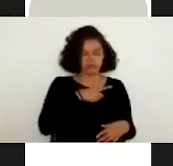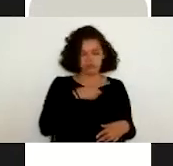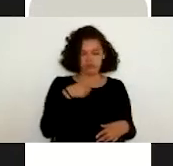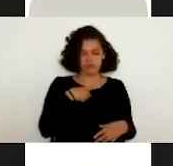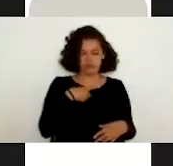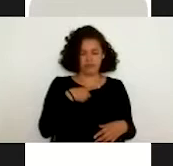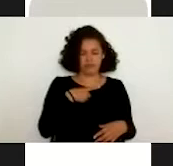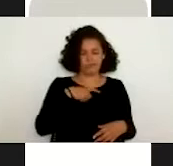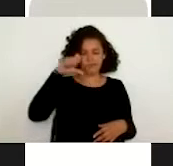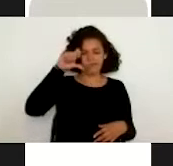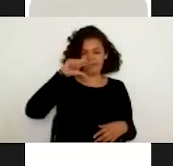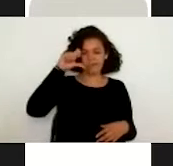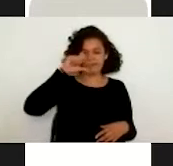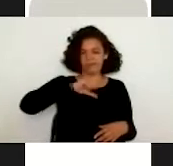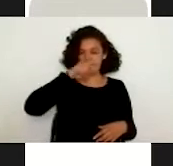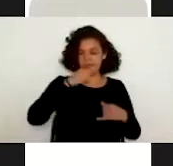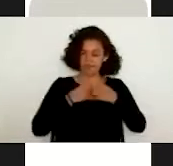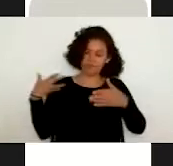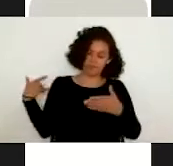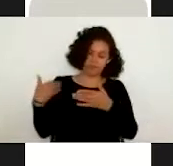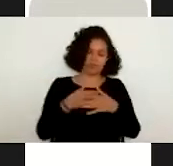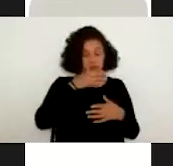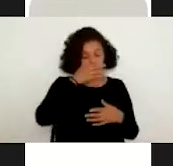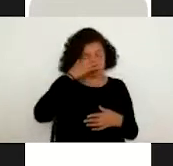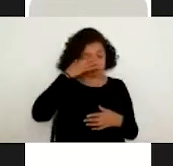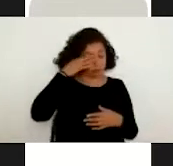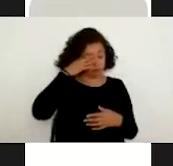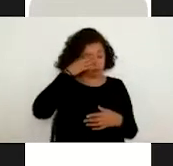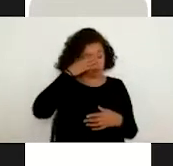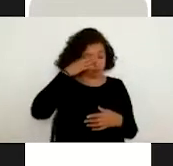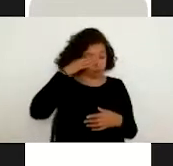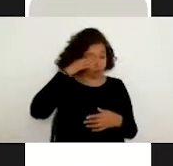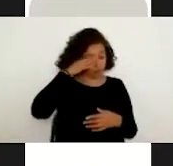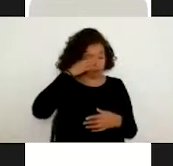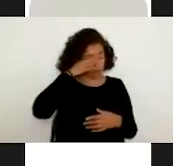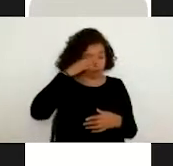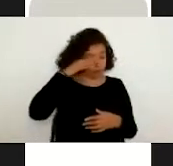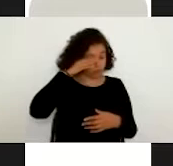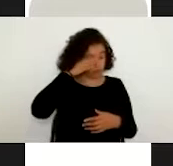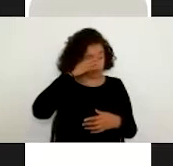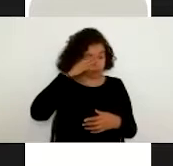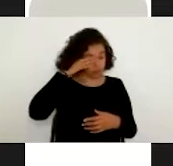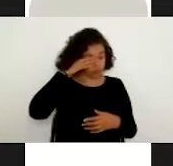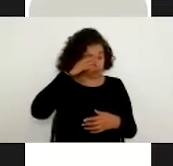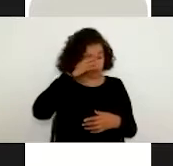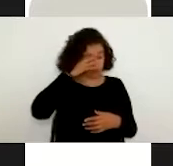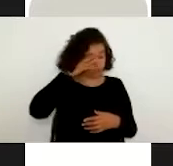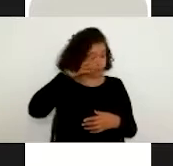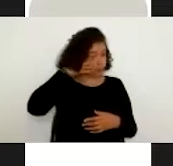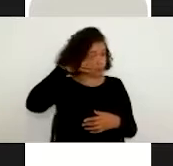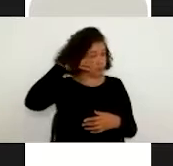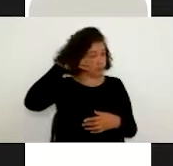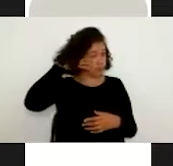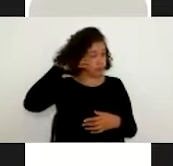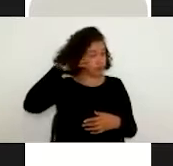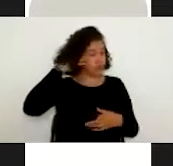congruente. Que sea integral, es decir, que se tomen las principales dimensiones que yo estoy